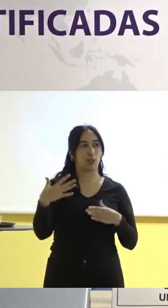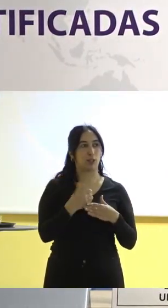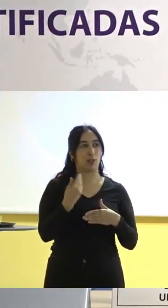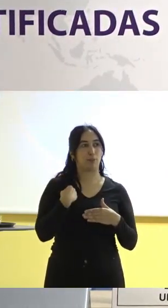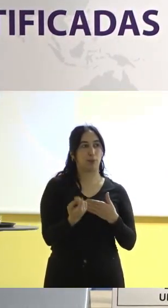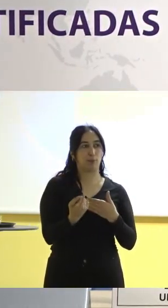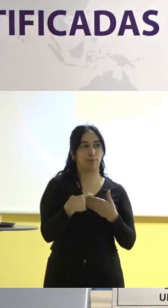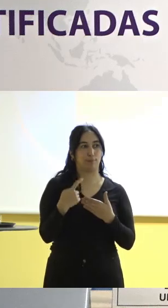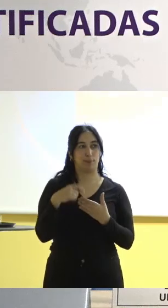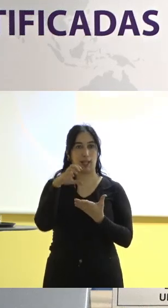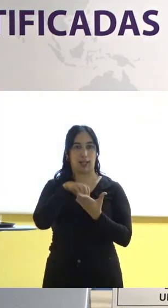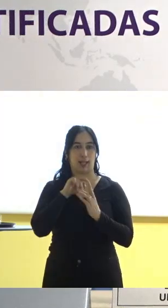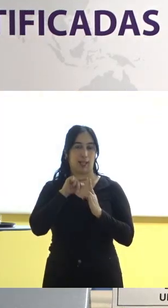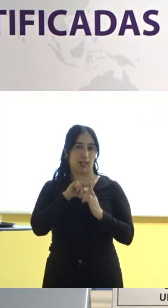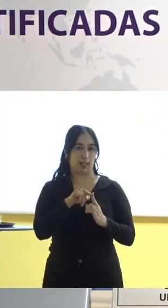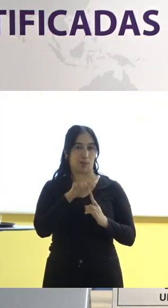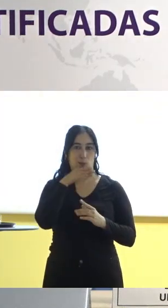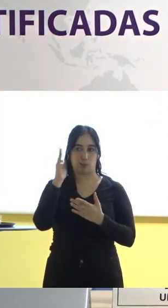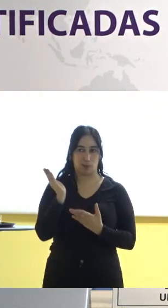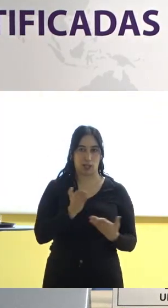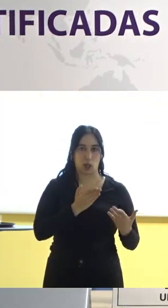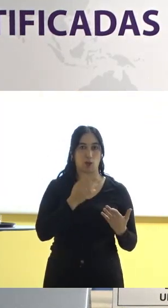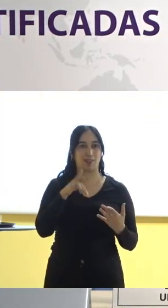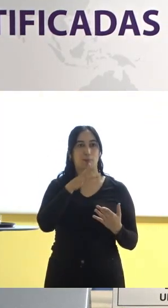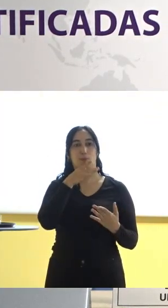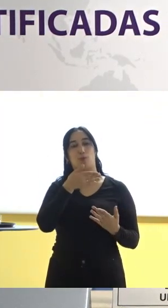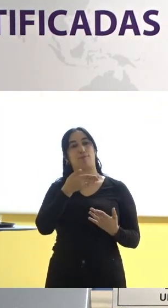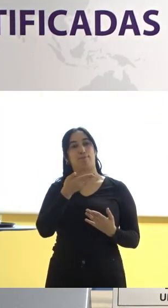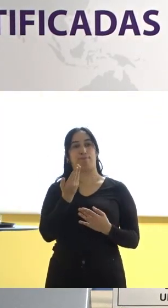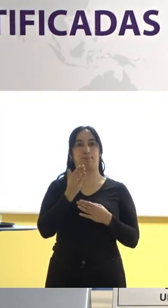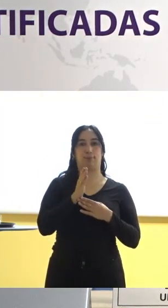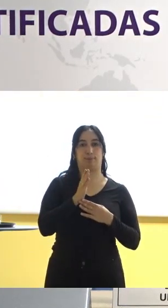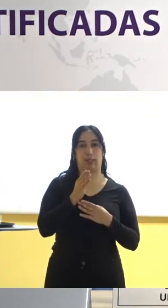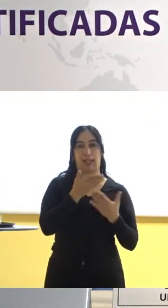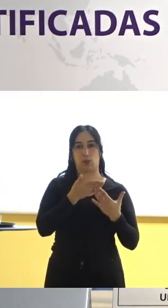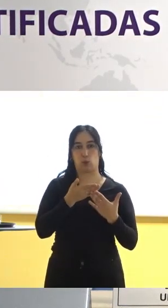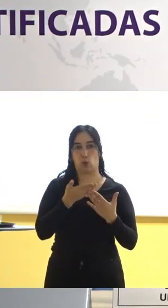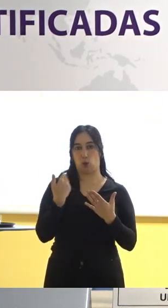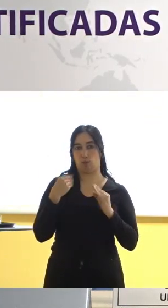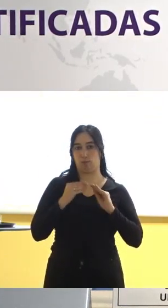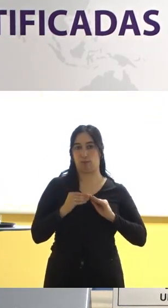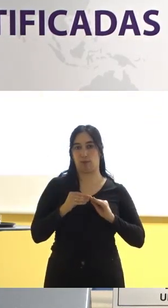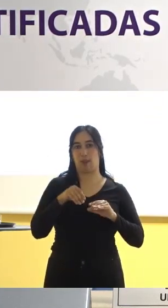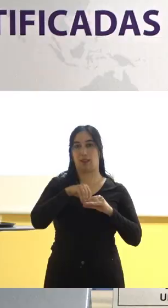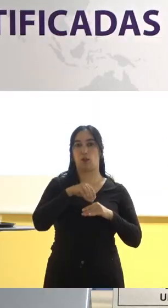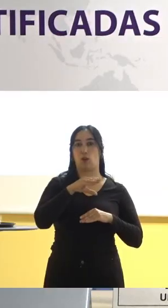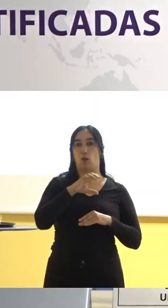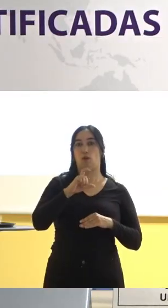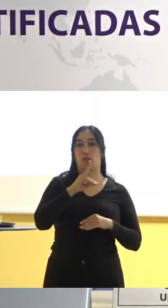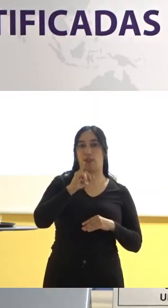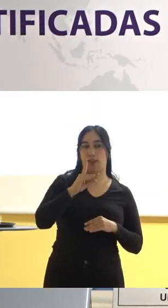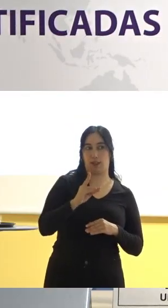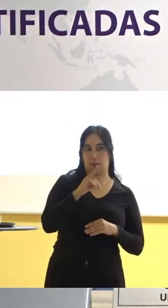formáis parte del CREER por esta invitación y por darle relevancia al estudio que realizamos desde el CEDID